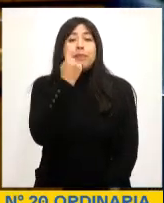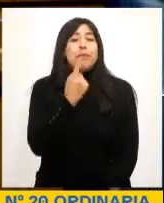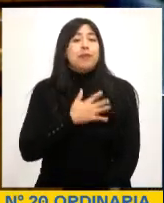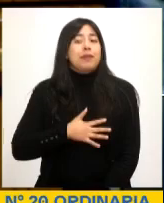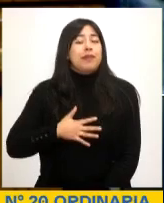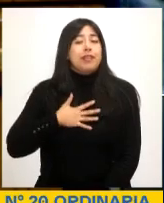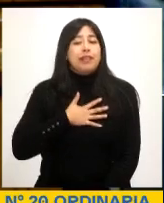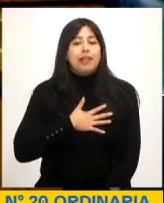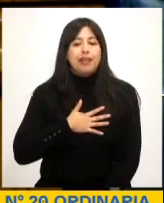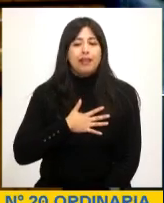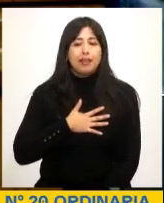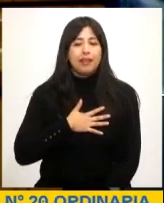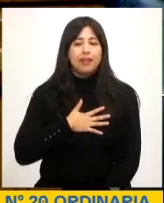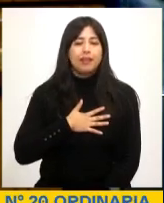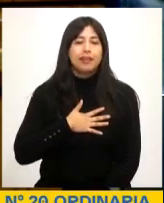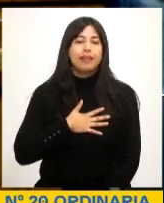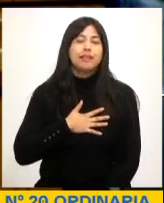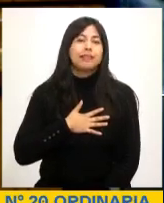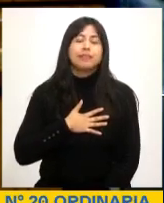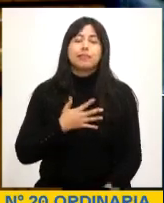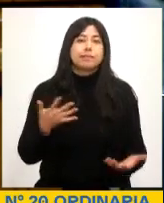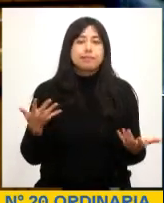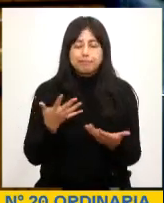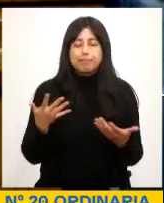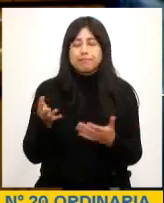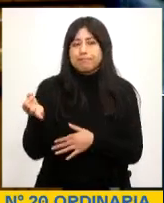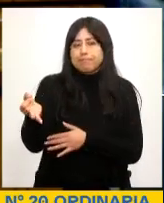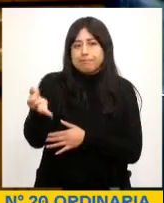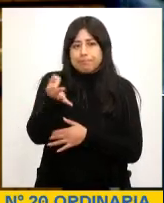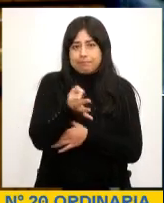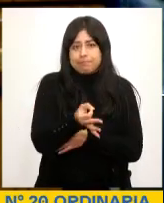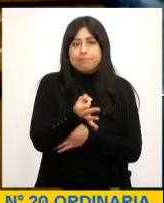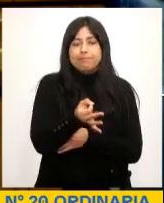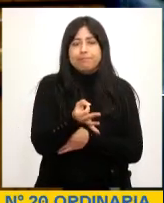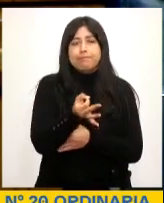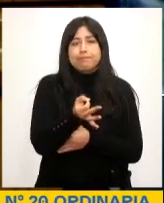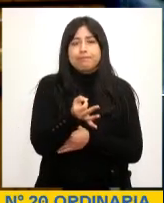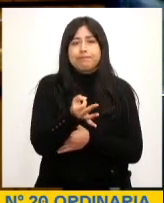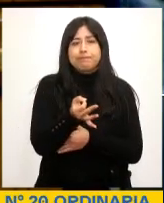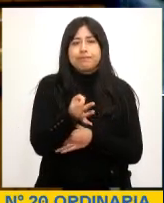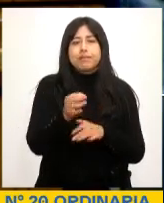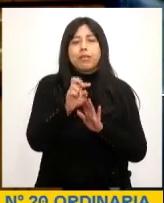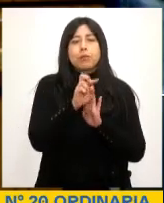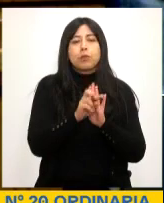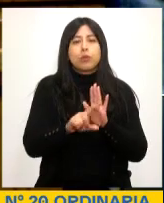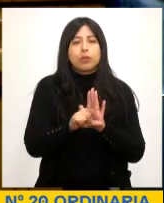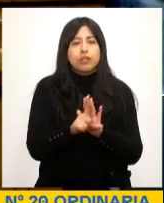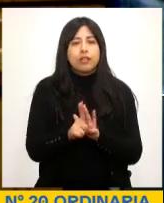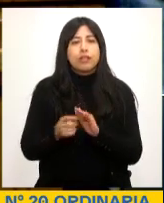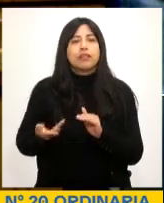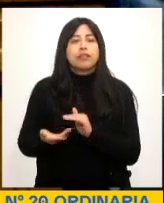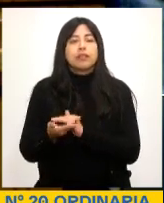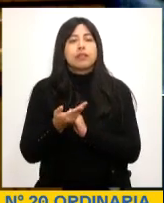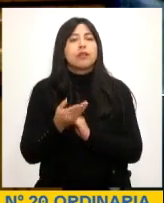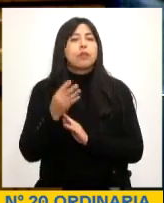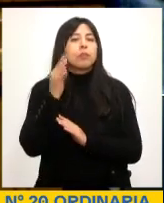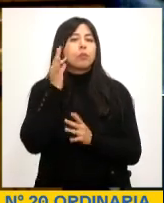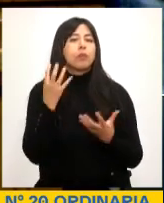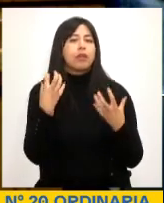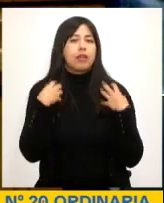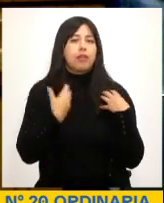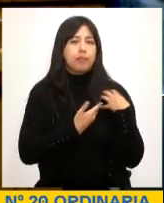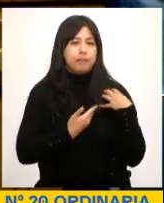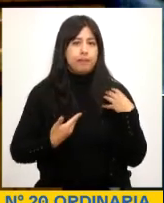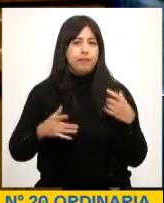quiero bueno indicar que como se señaló en la cuenta del proyecto de ley que entregó nuestra presidenta de la comisión de transporte su objetivo es